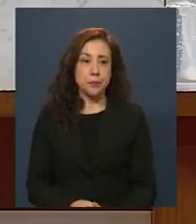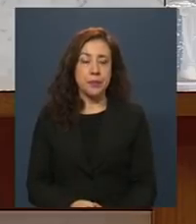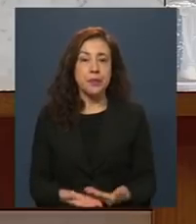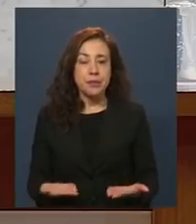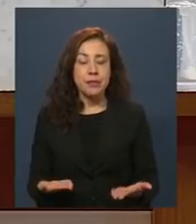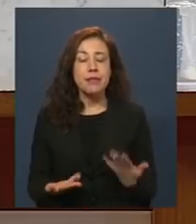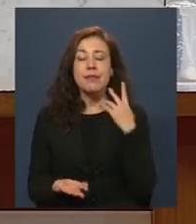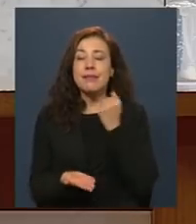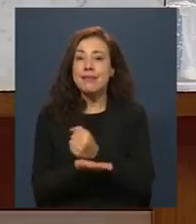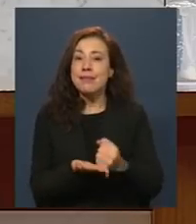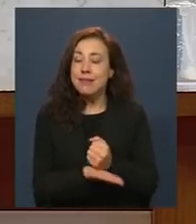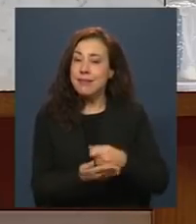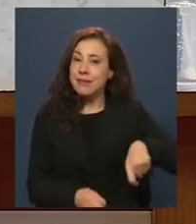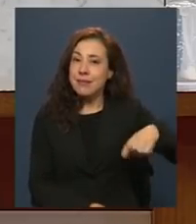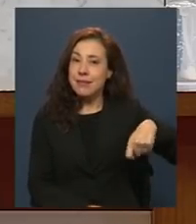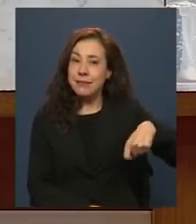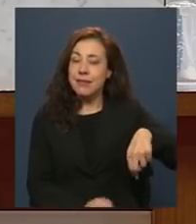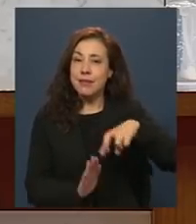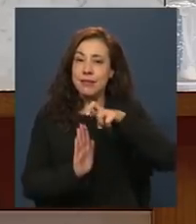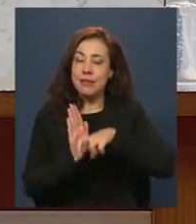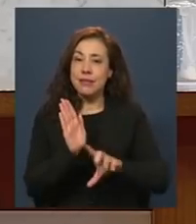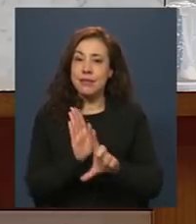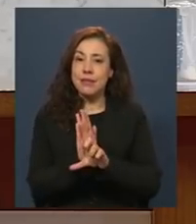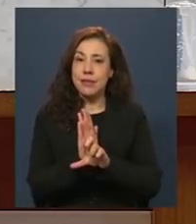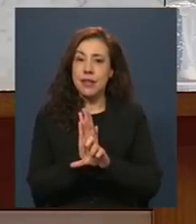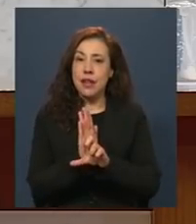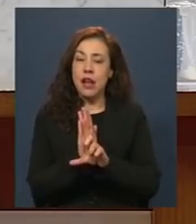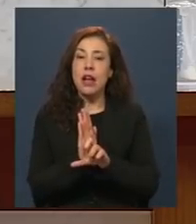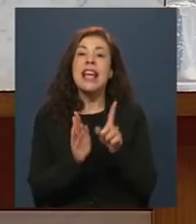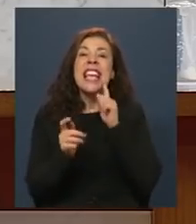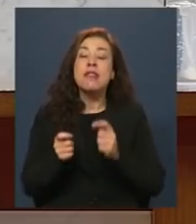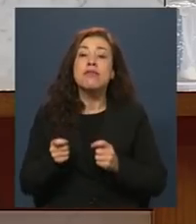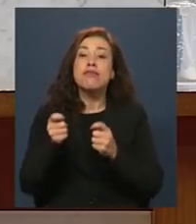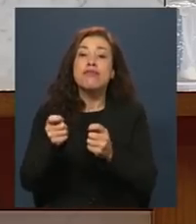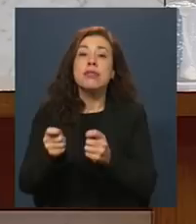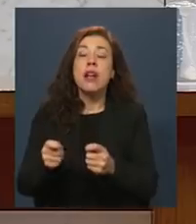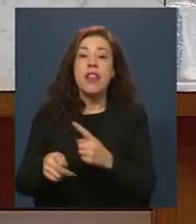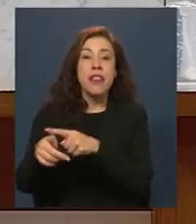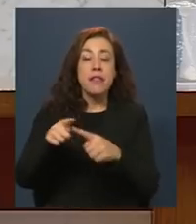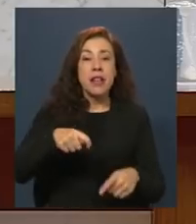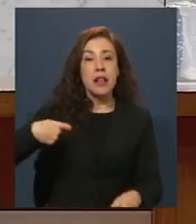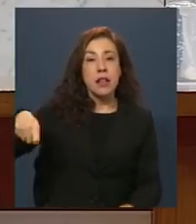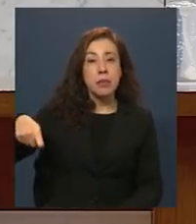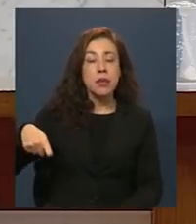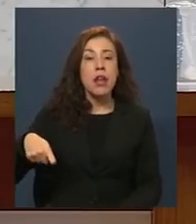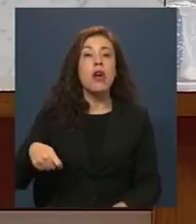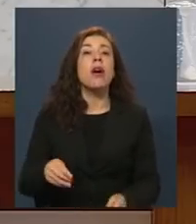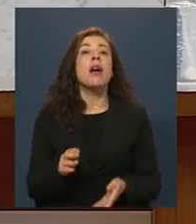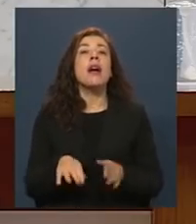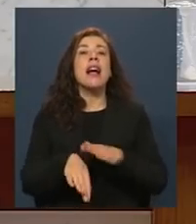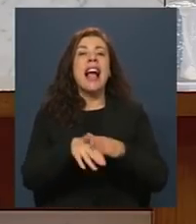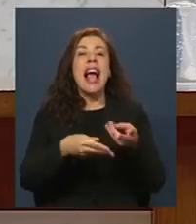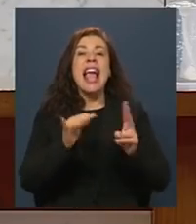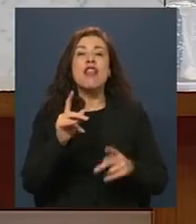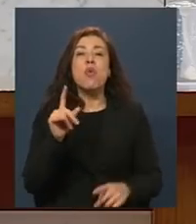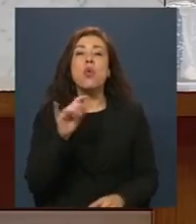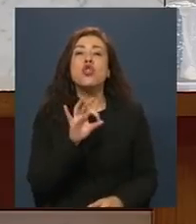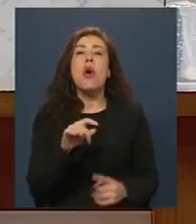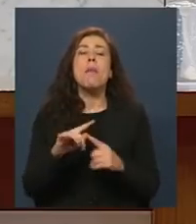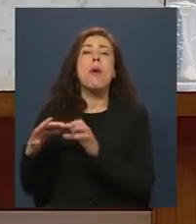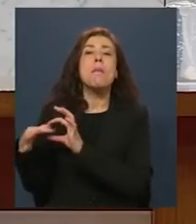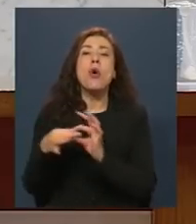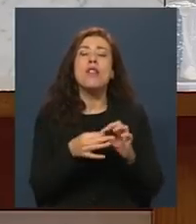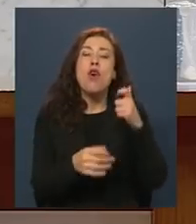Actualmente se tramita en el Senado el proyecto de ley iniciado en moción parlamentaria, que concede indulto general por razones